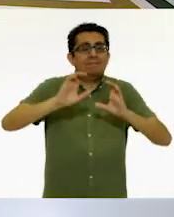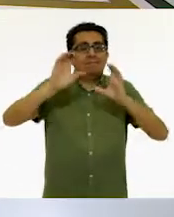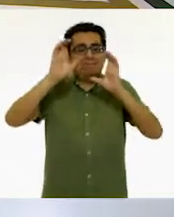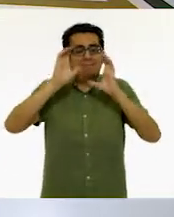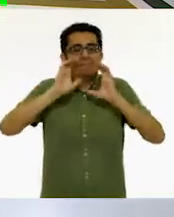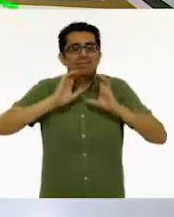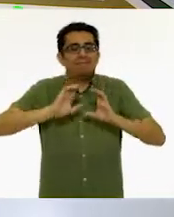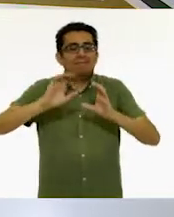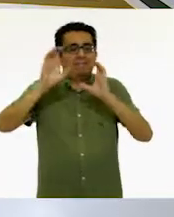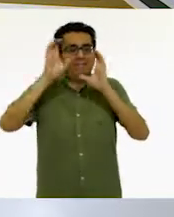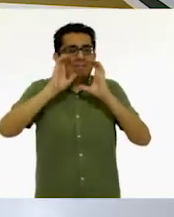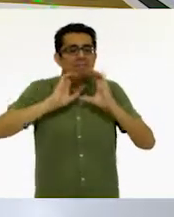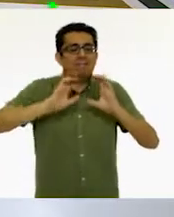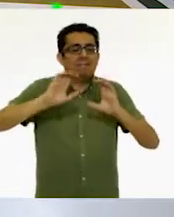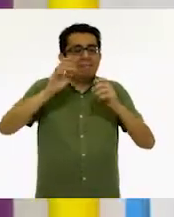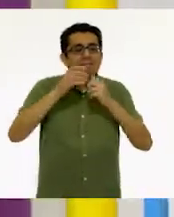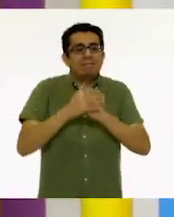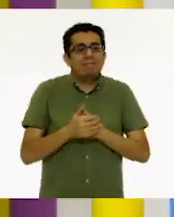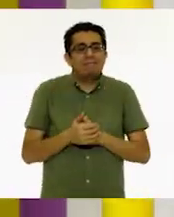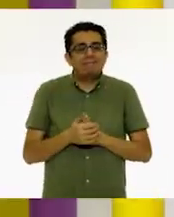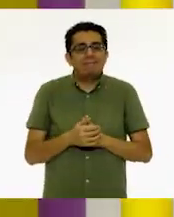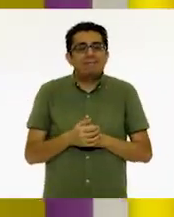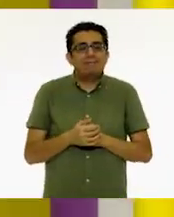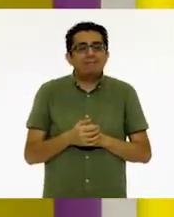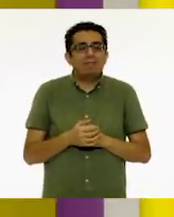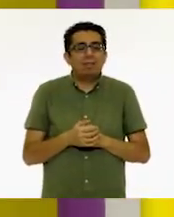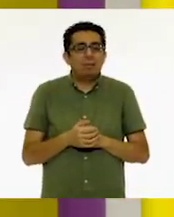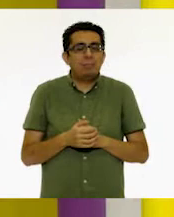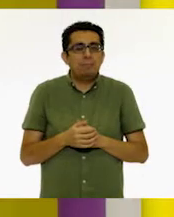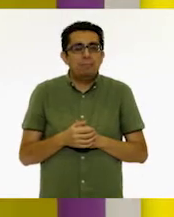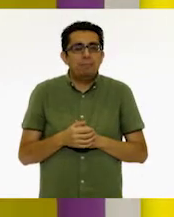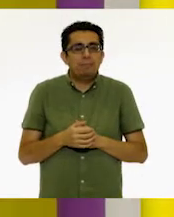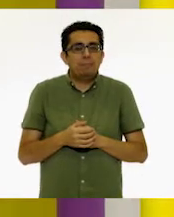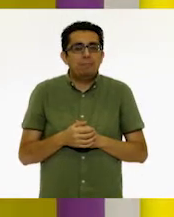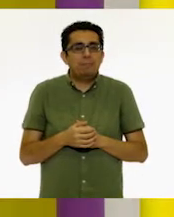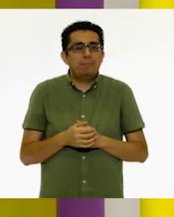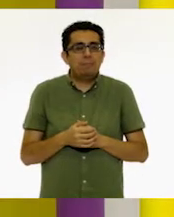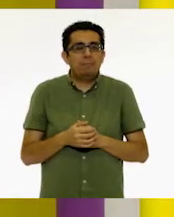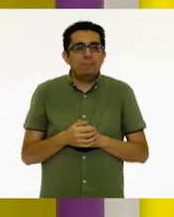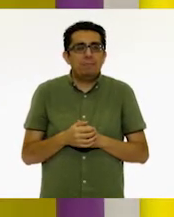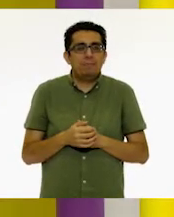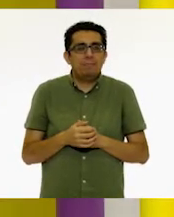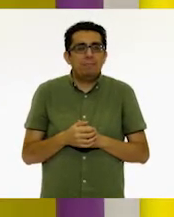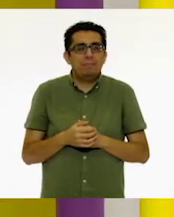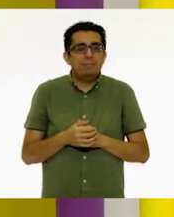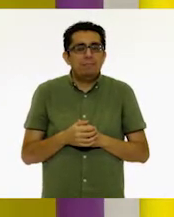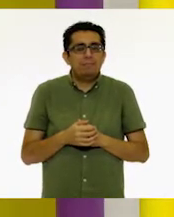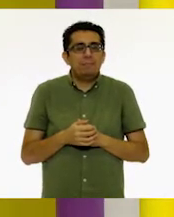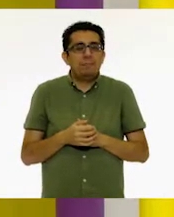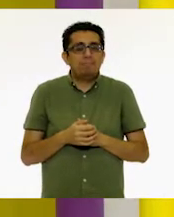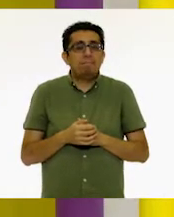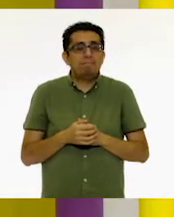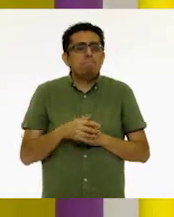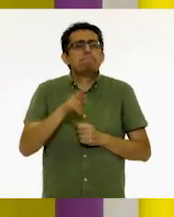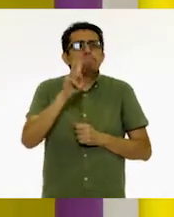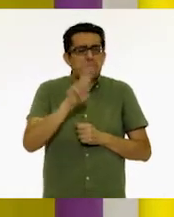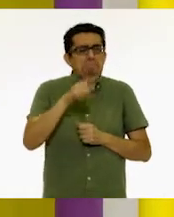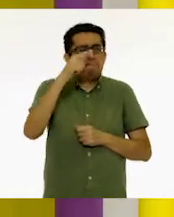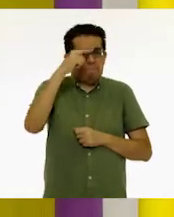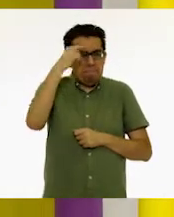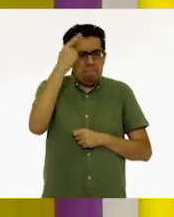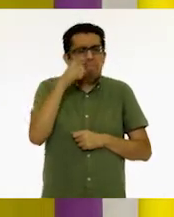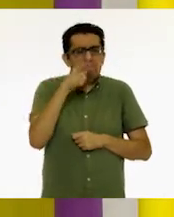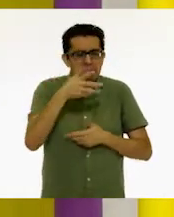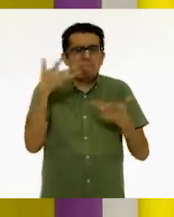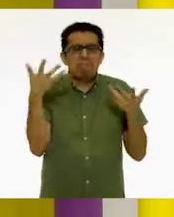Maridiusha, maridiusha, dubididu, dubididu. Es muy fácil,